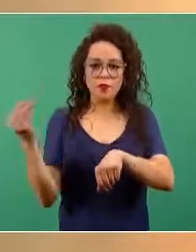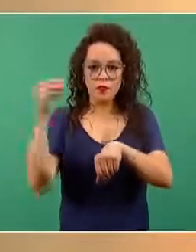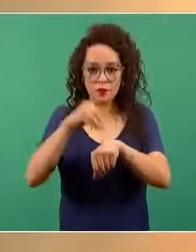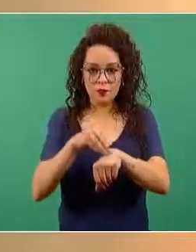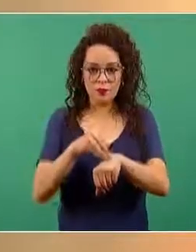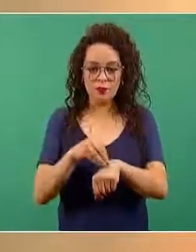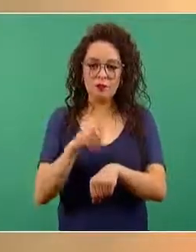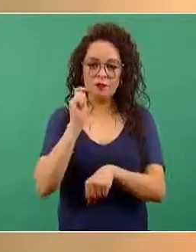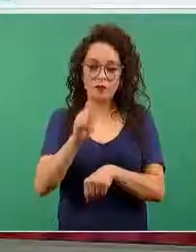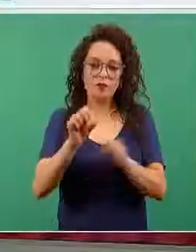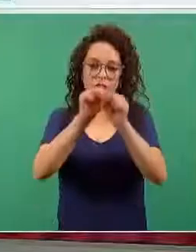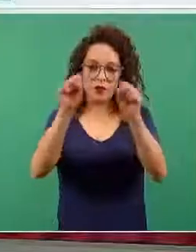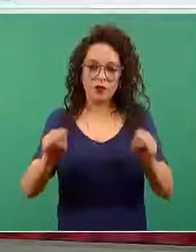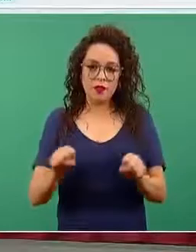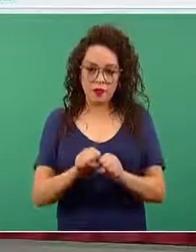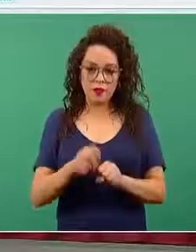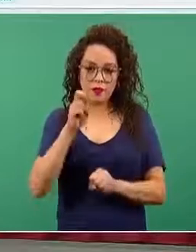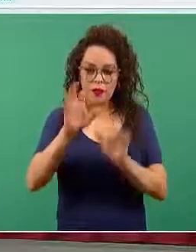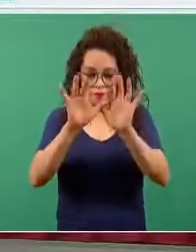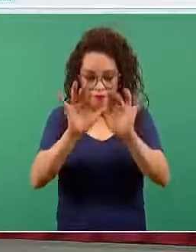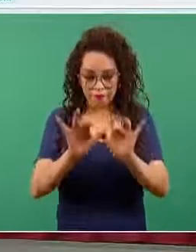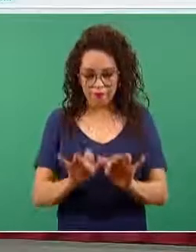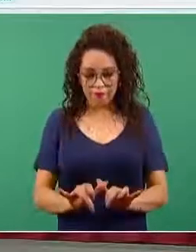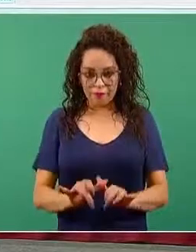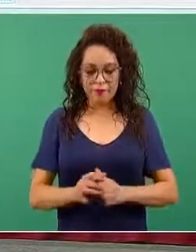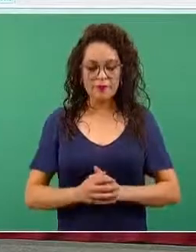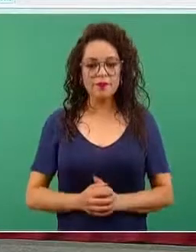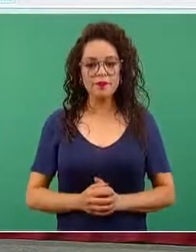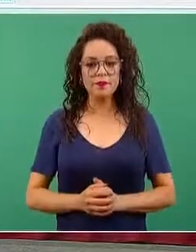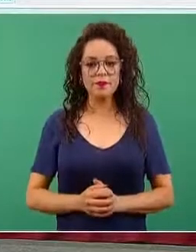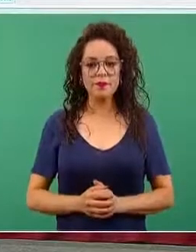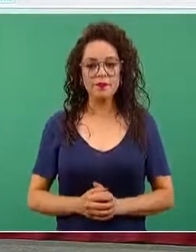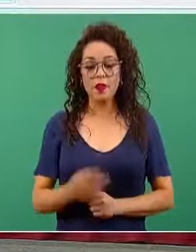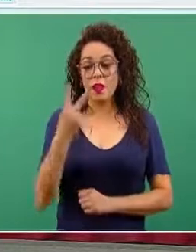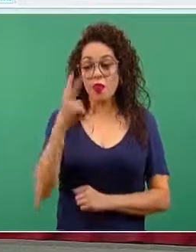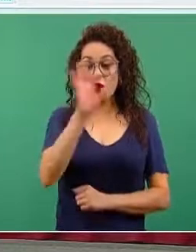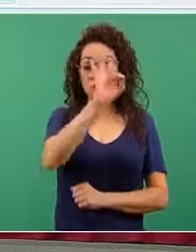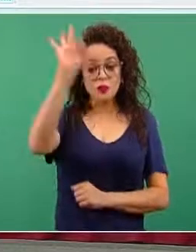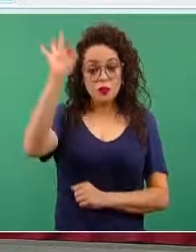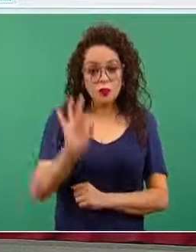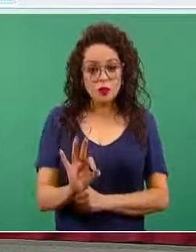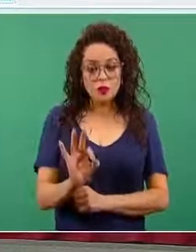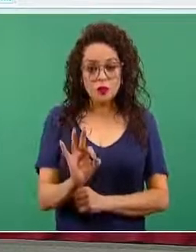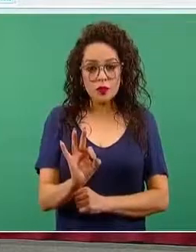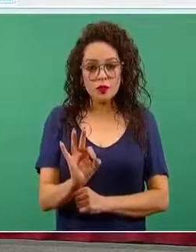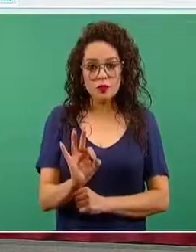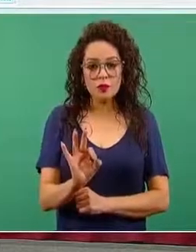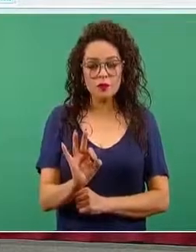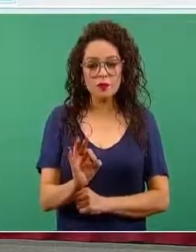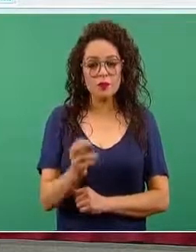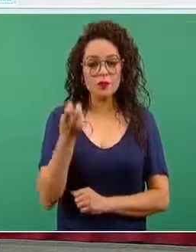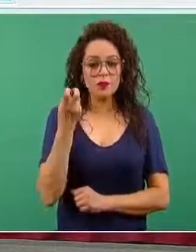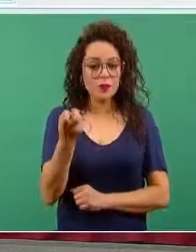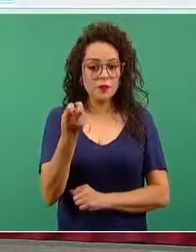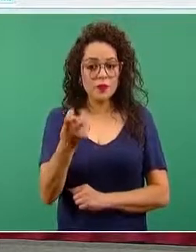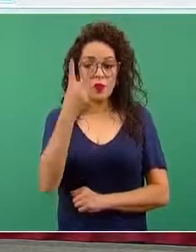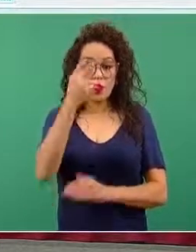que se registra en el Sistema Nacional de Vigilancia Epidemiológica. El 2% de estos